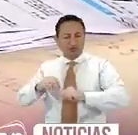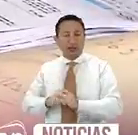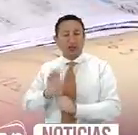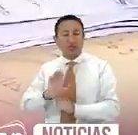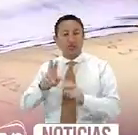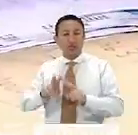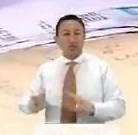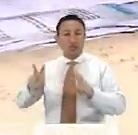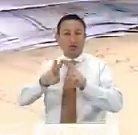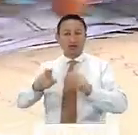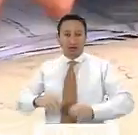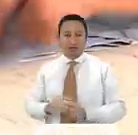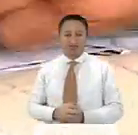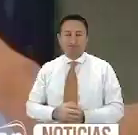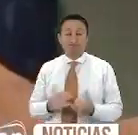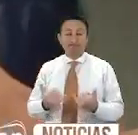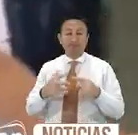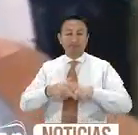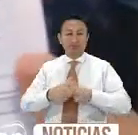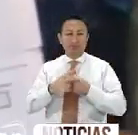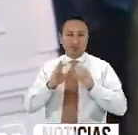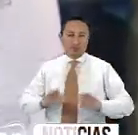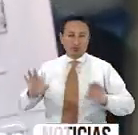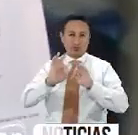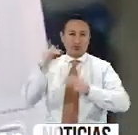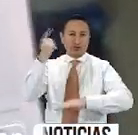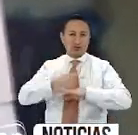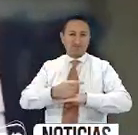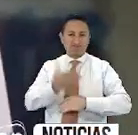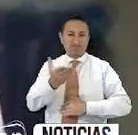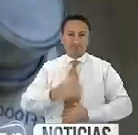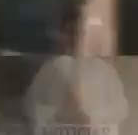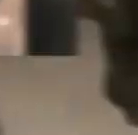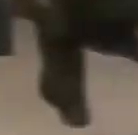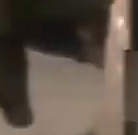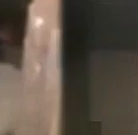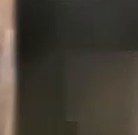valores generados. Ahora, lo más destacado del día.